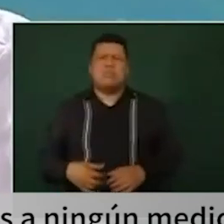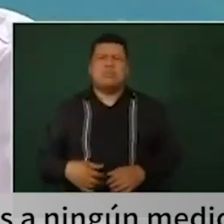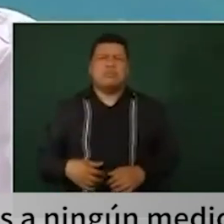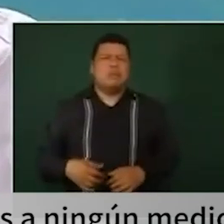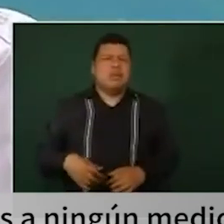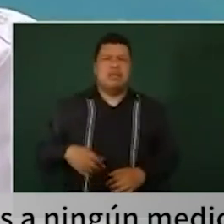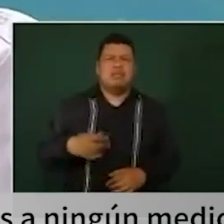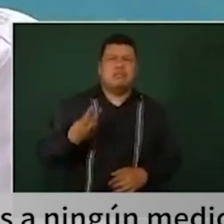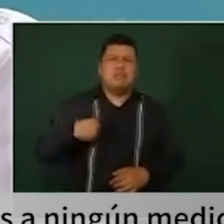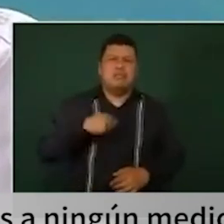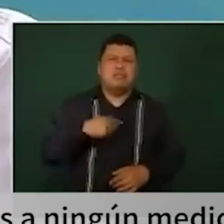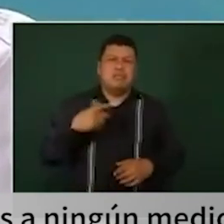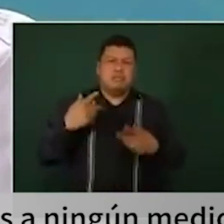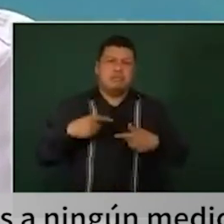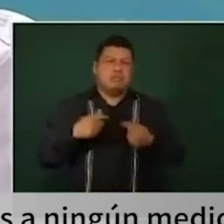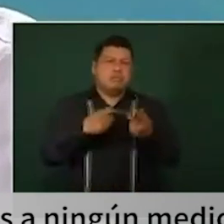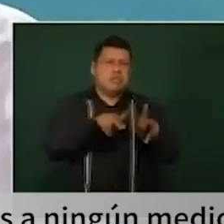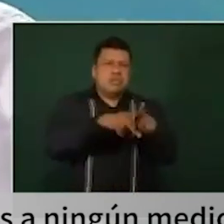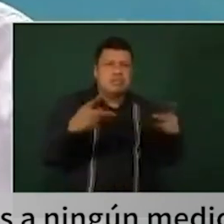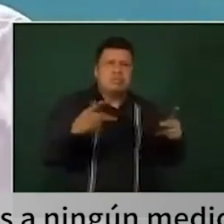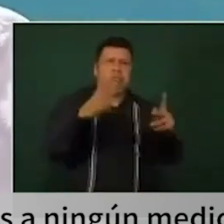subvencionamos a medios de comunicación,